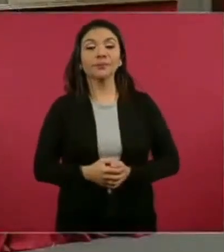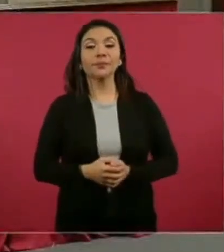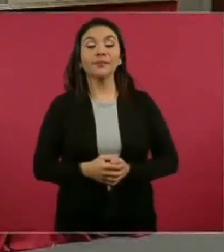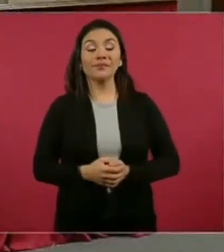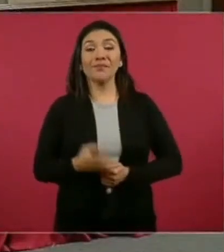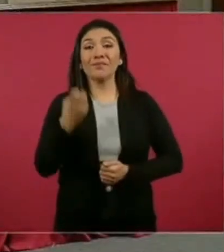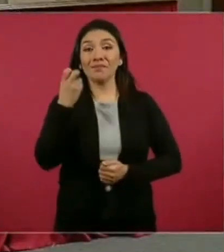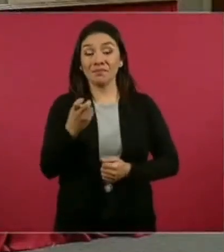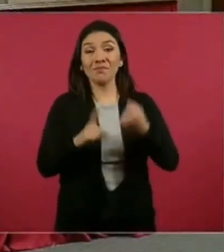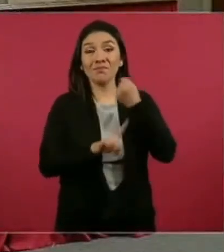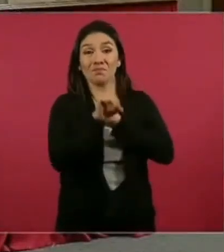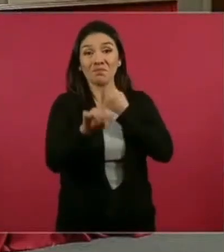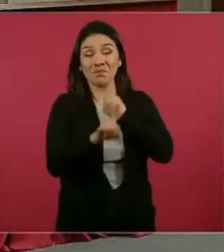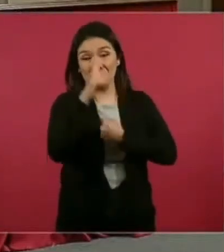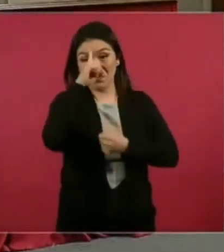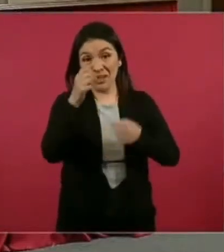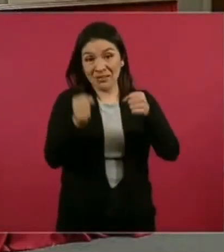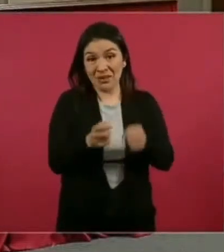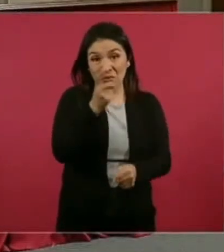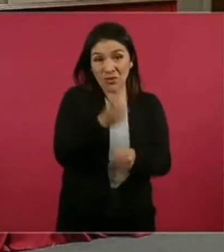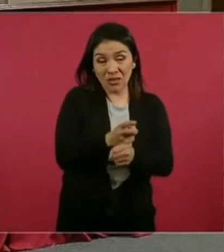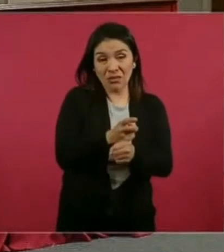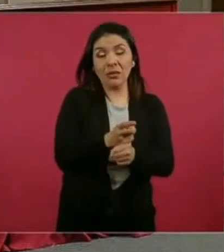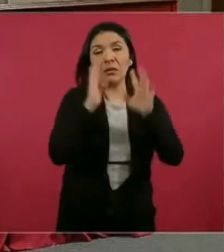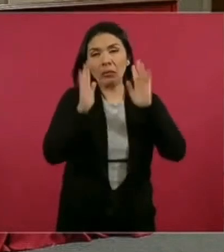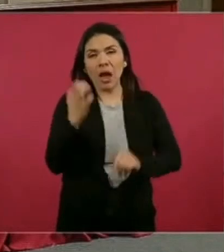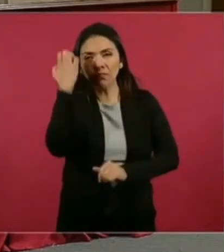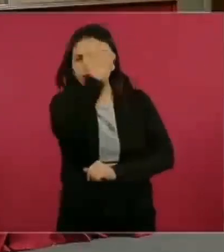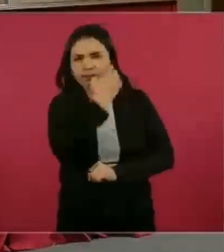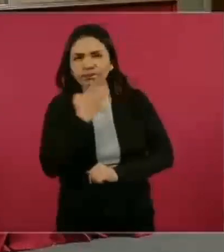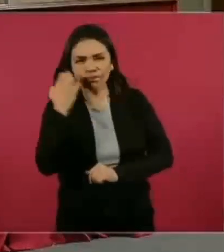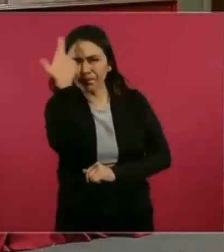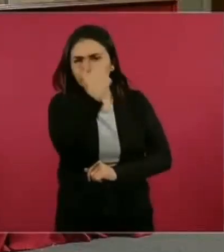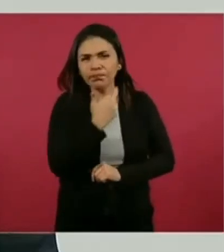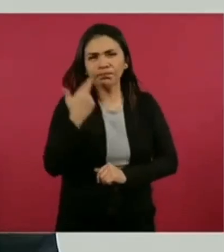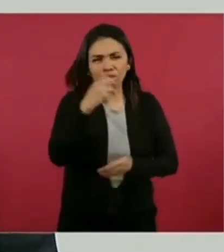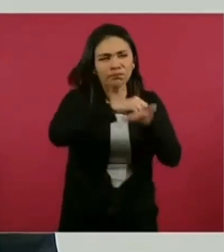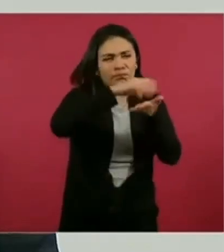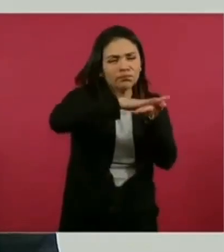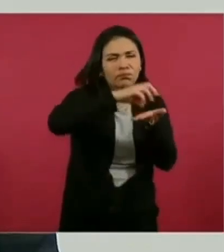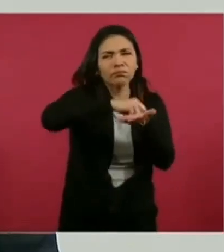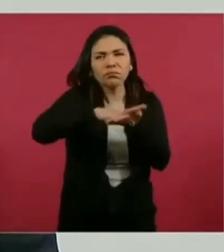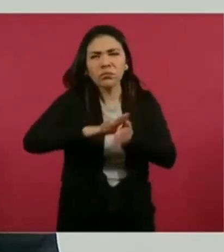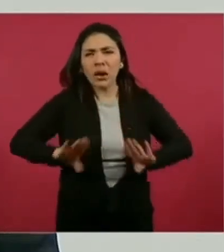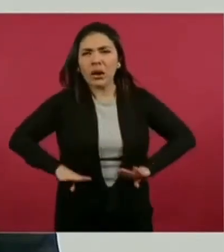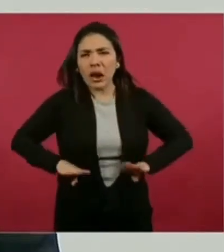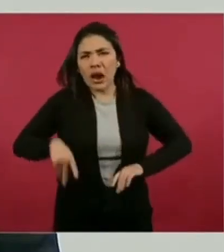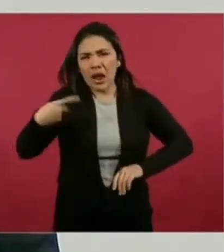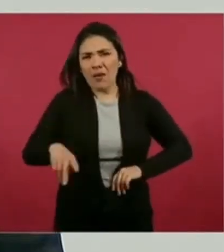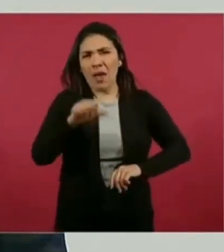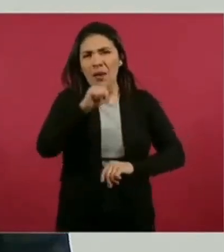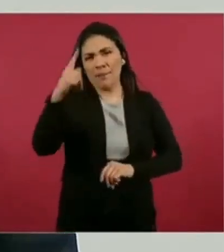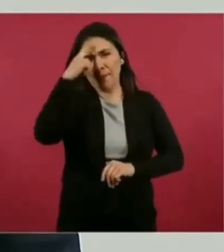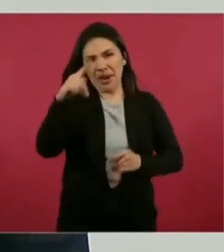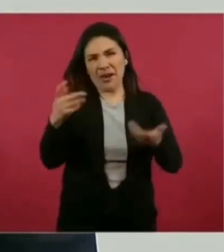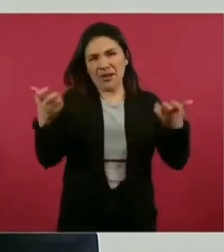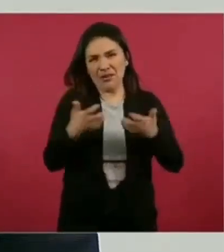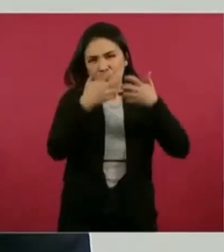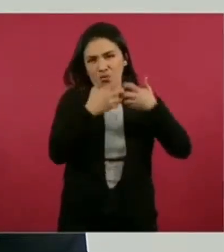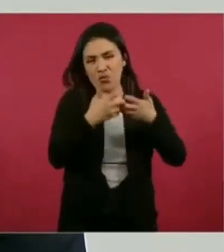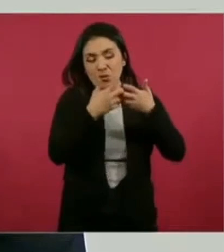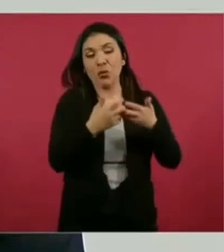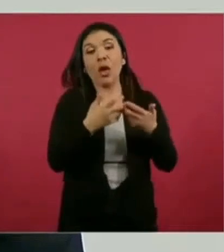del incidente de seguridad. Se revisaron los registros y comportamiento en la aplicación de producción, que